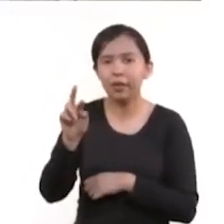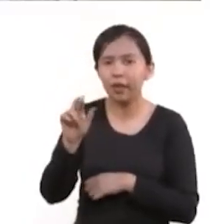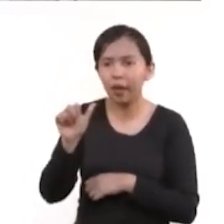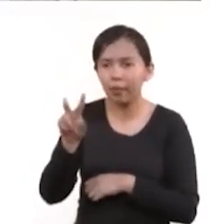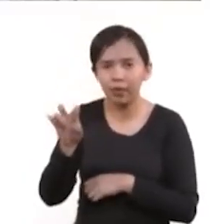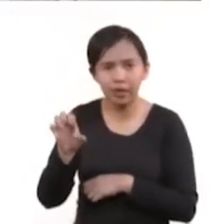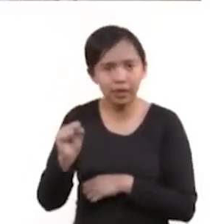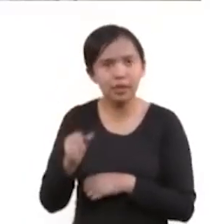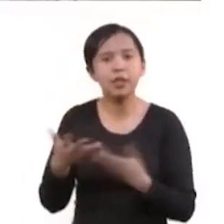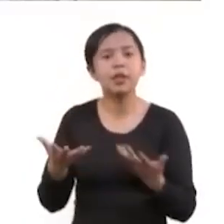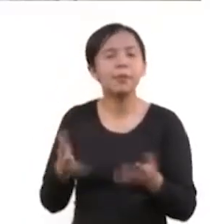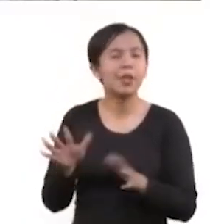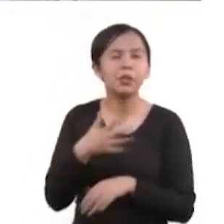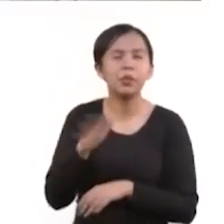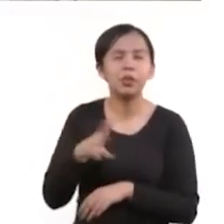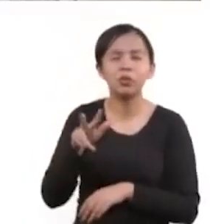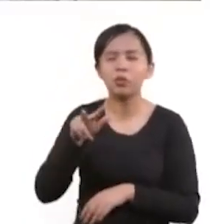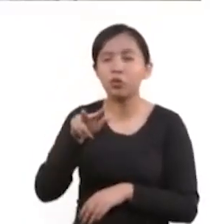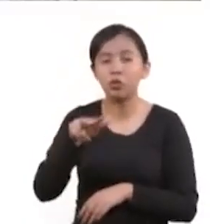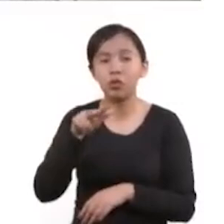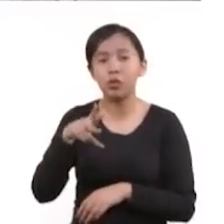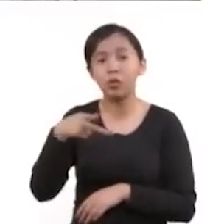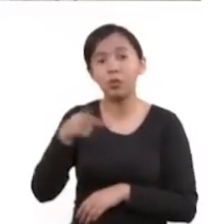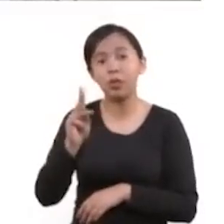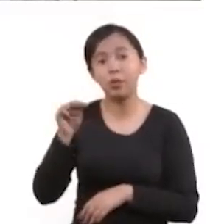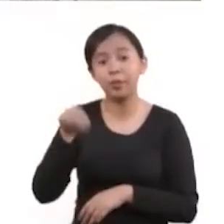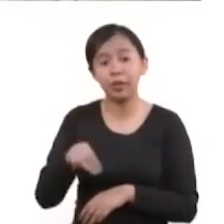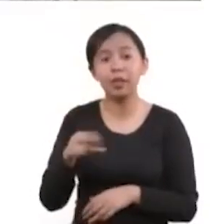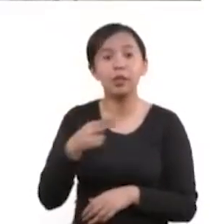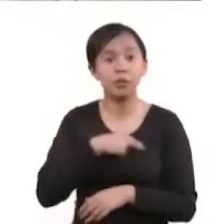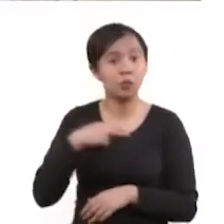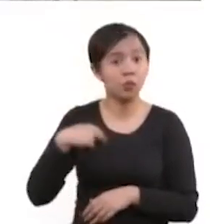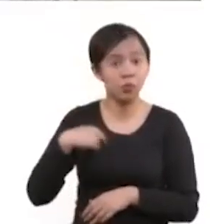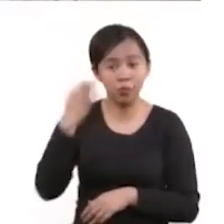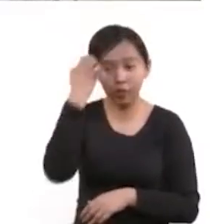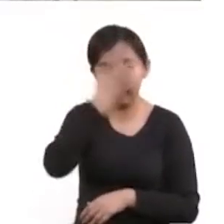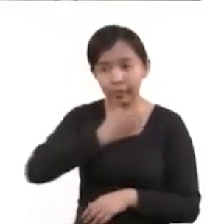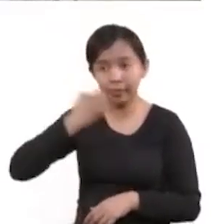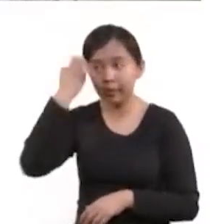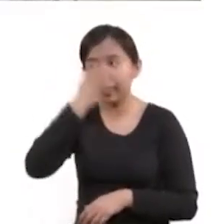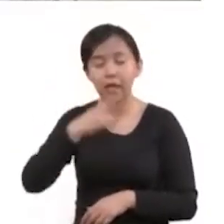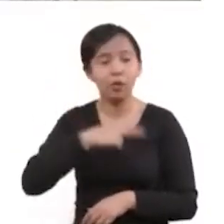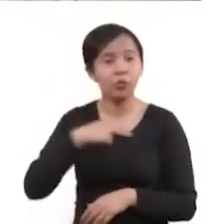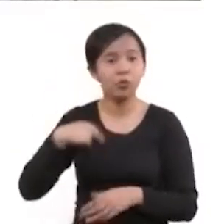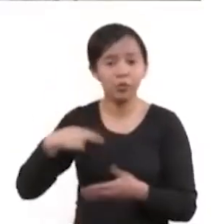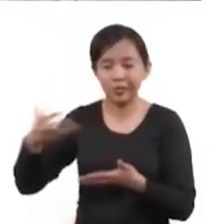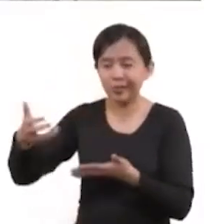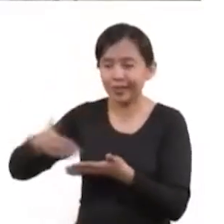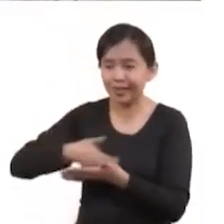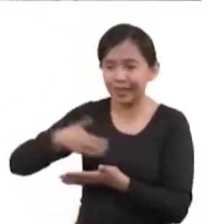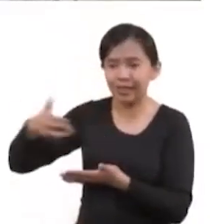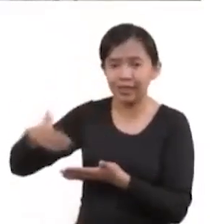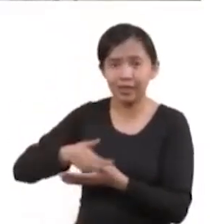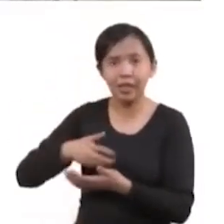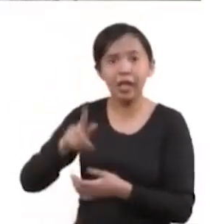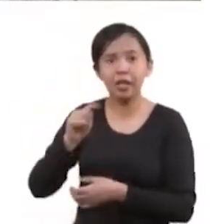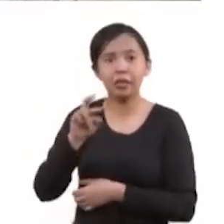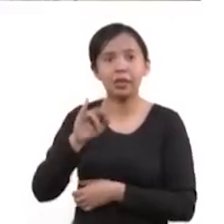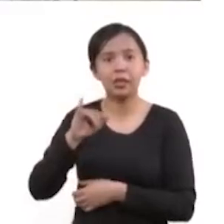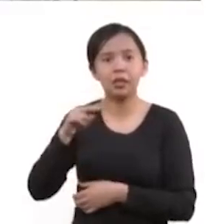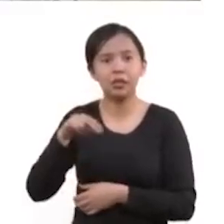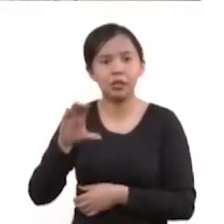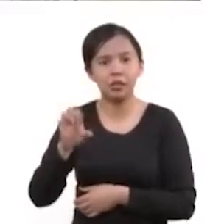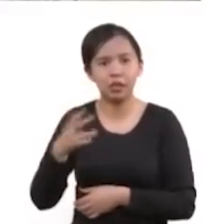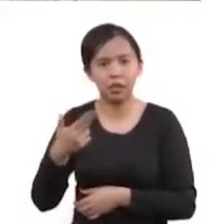casi 18 kilómetros de contratraves que tenemos que inspeccionar y que tenemos que excavar trincheras para llegar a